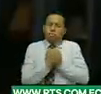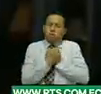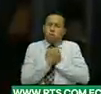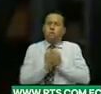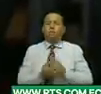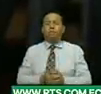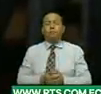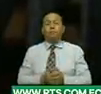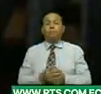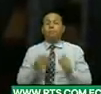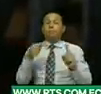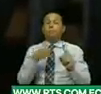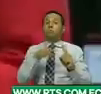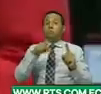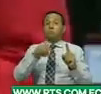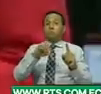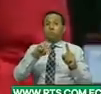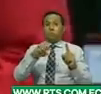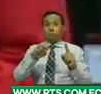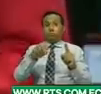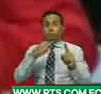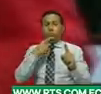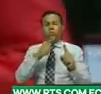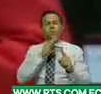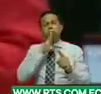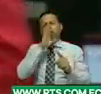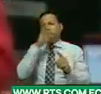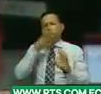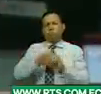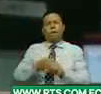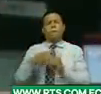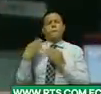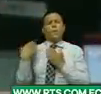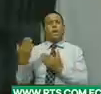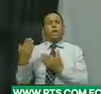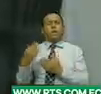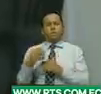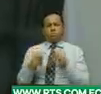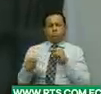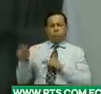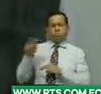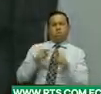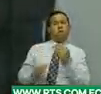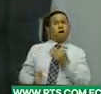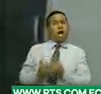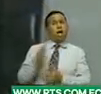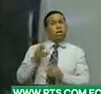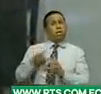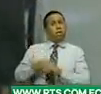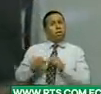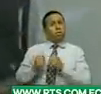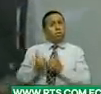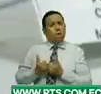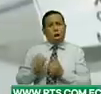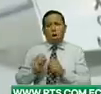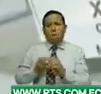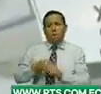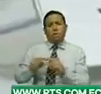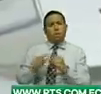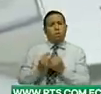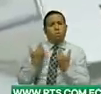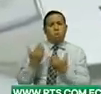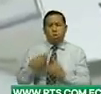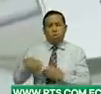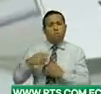reconocen que Jimena le dedica mucho tiempo a la política y ven que no es fácil ser asambleísta o integrar un movimiento político, donde han